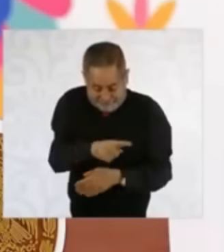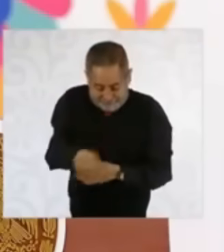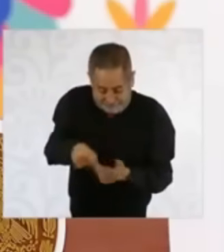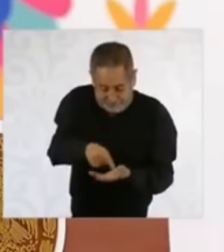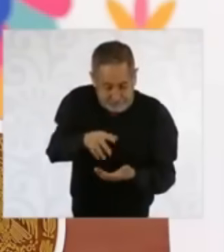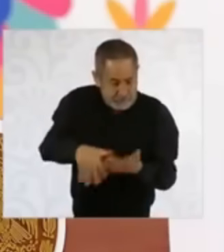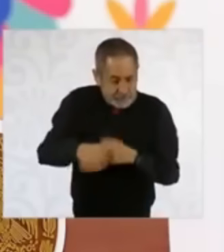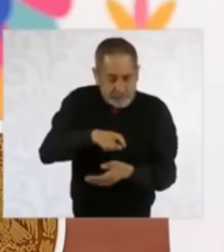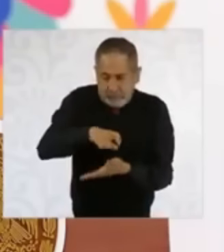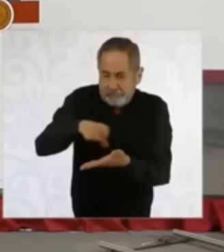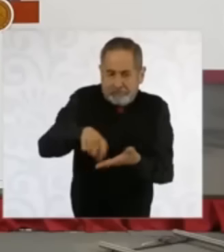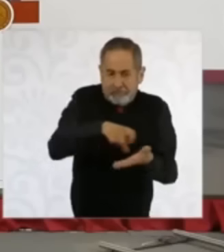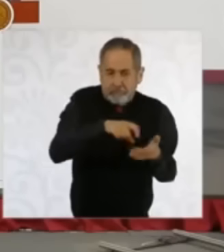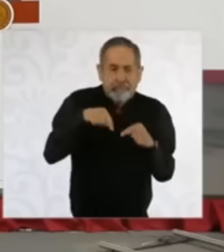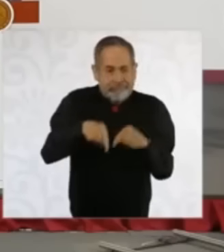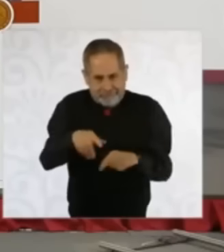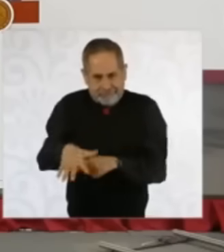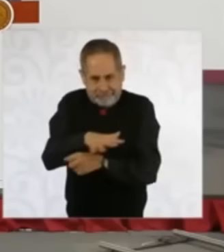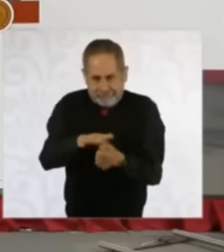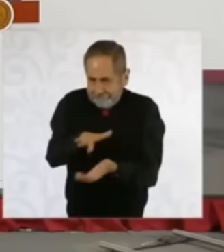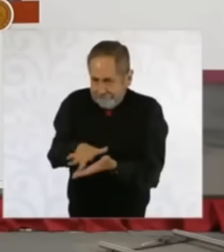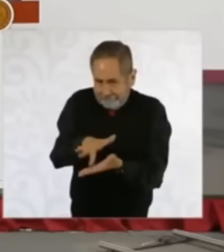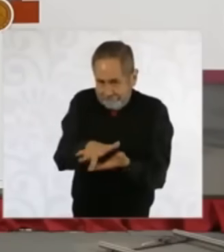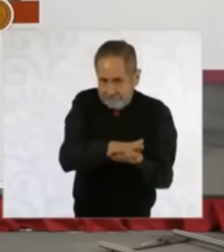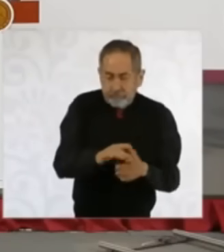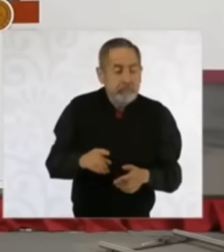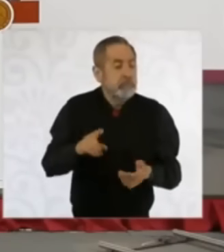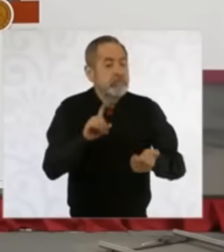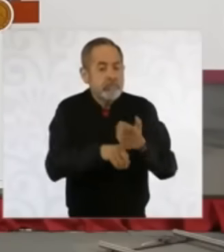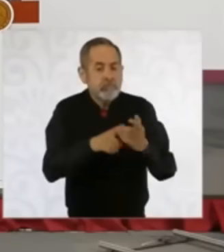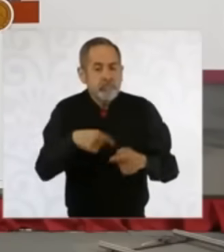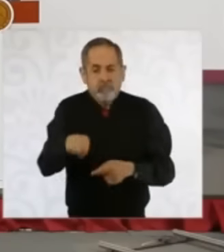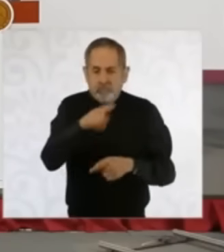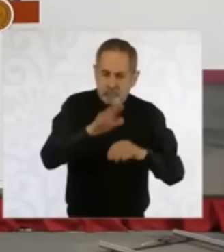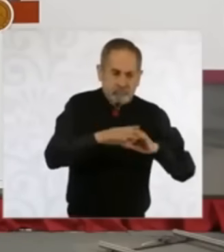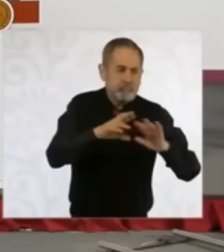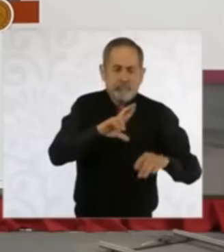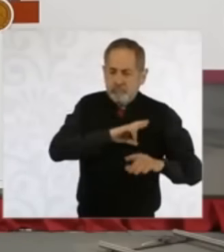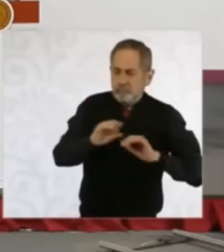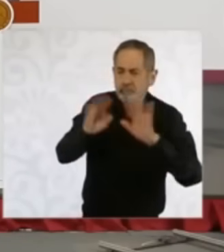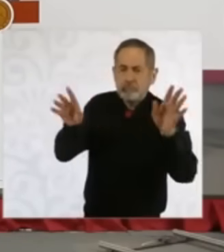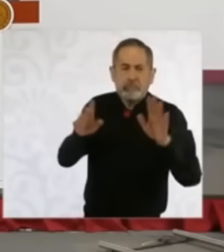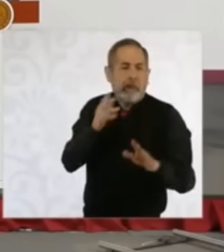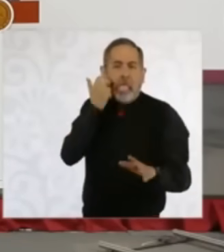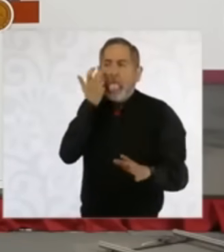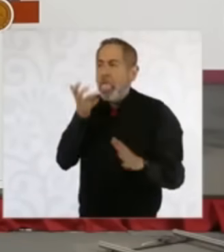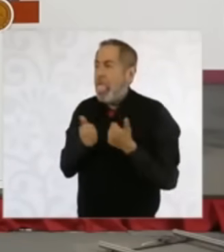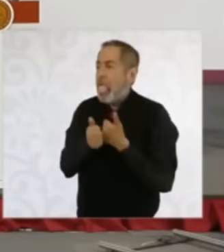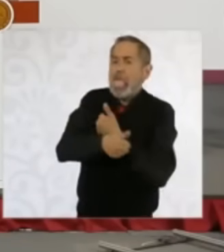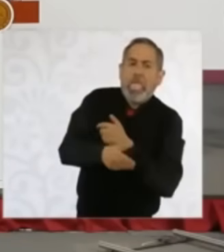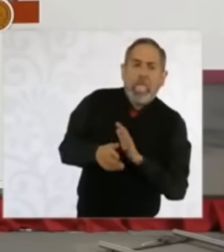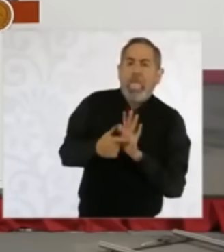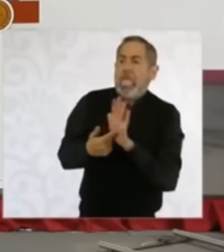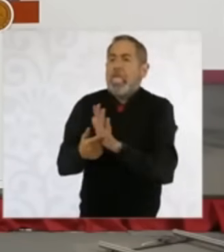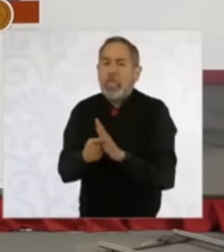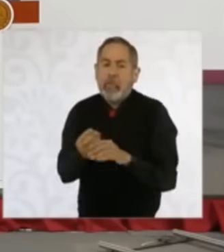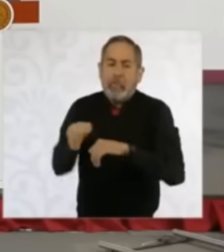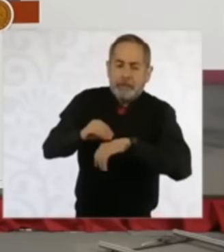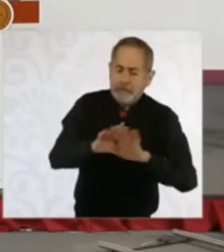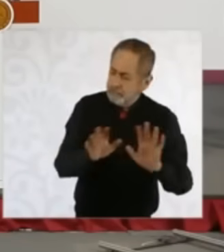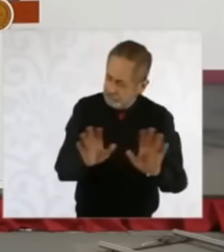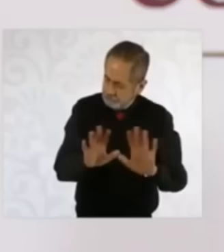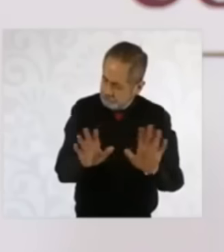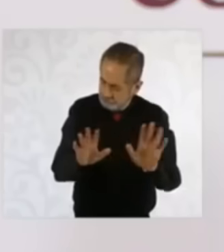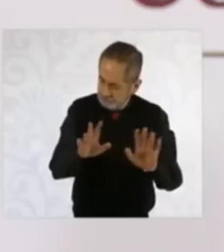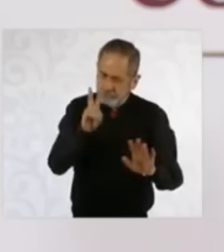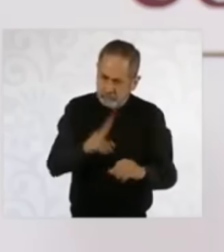puedan recibir atención médica de manera gratuita Y si es posible también les van a llevar los medicamentos que necesitan esto